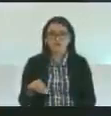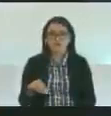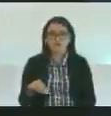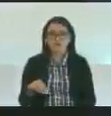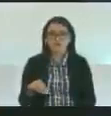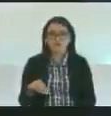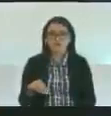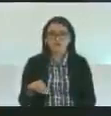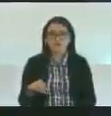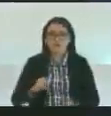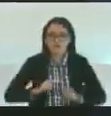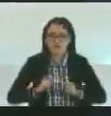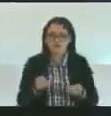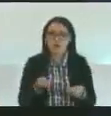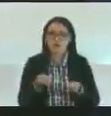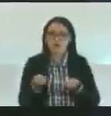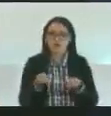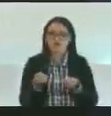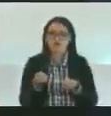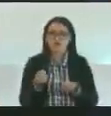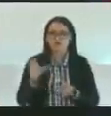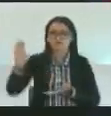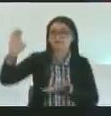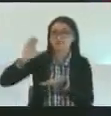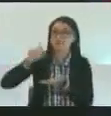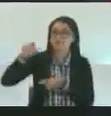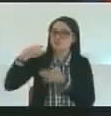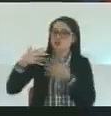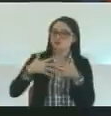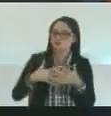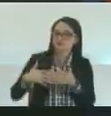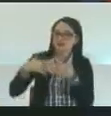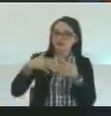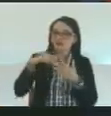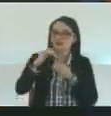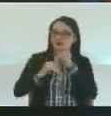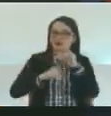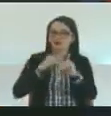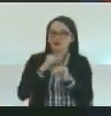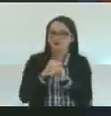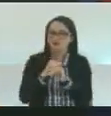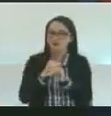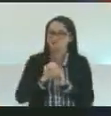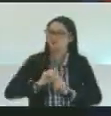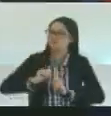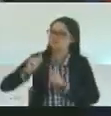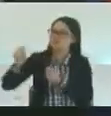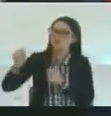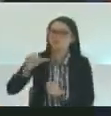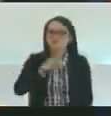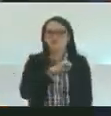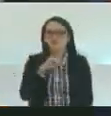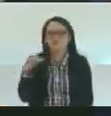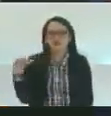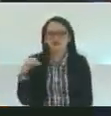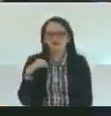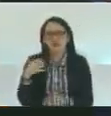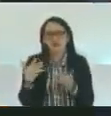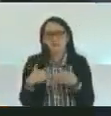él le va a entregar la economía al Fondo Monetario Internacional y va a privatizar SIDOR.